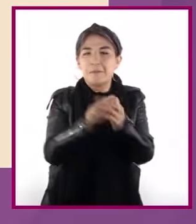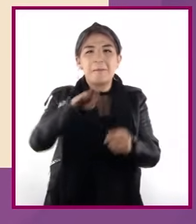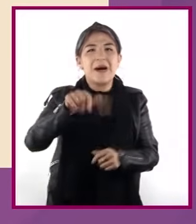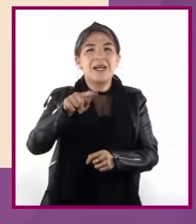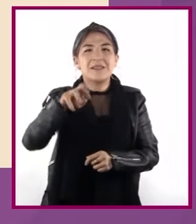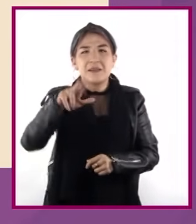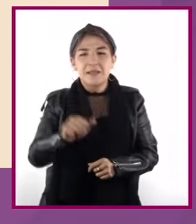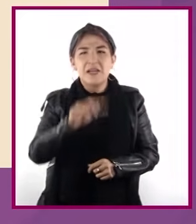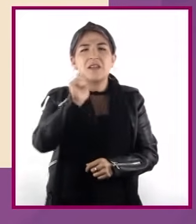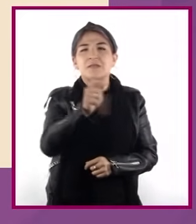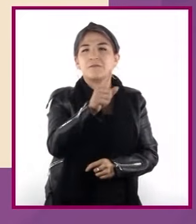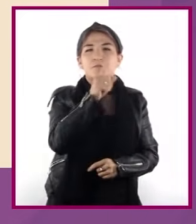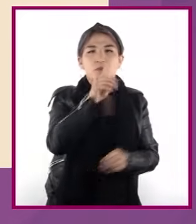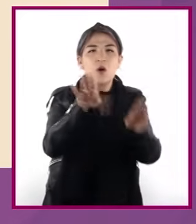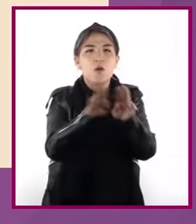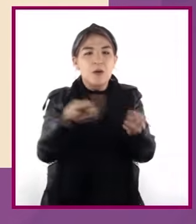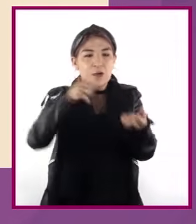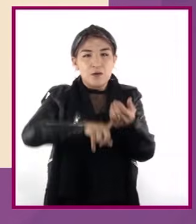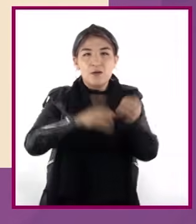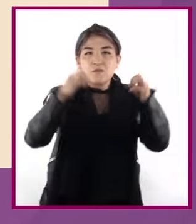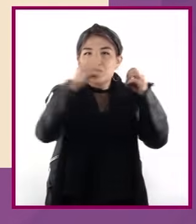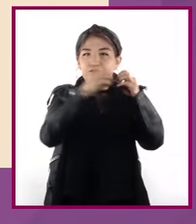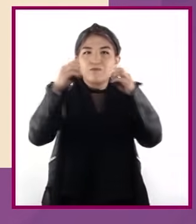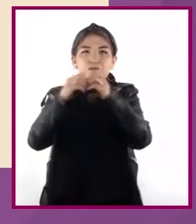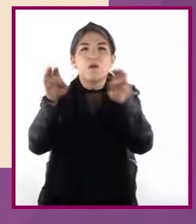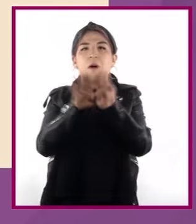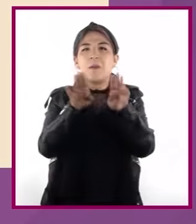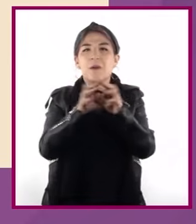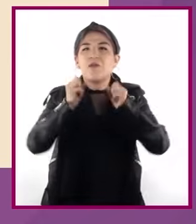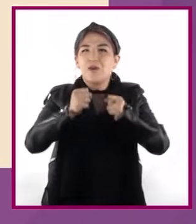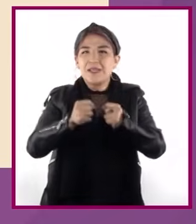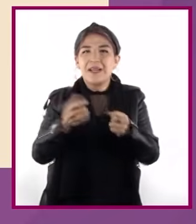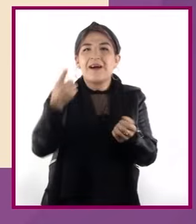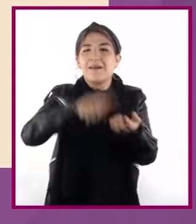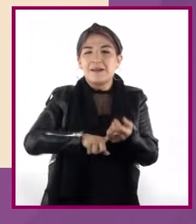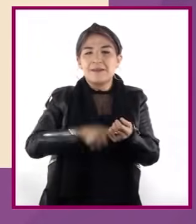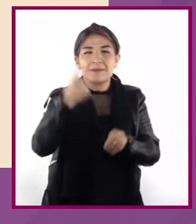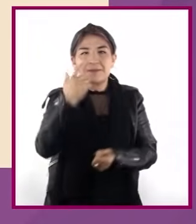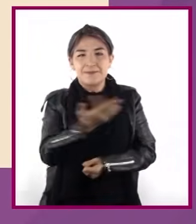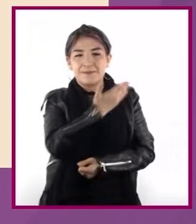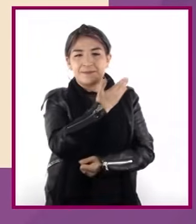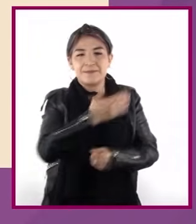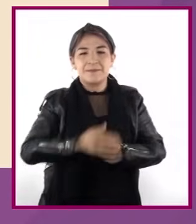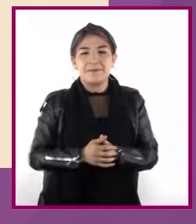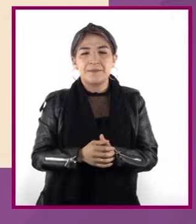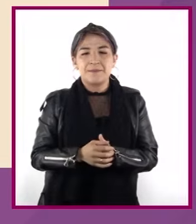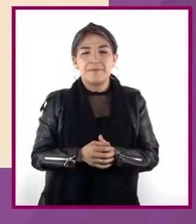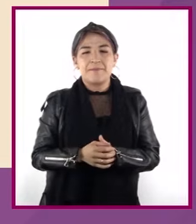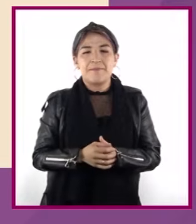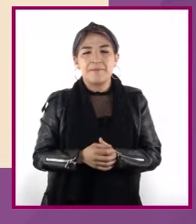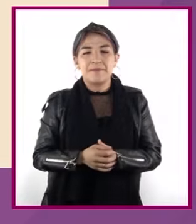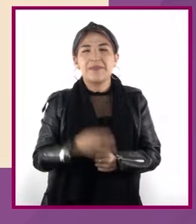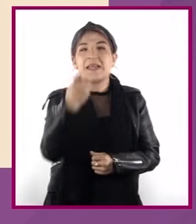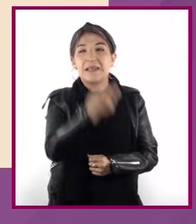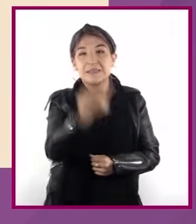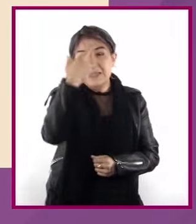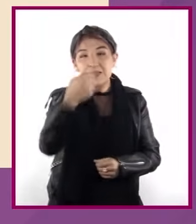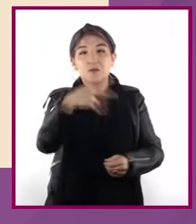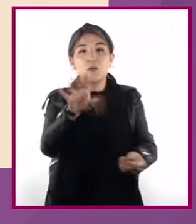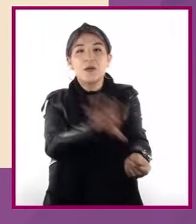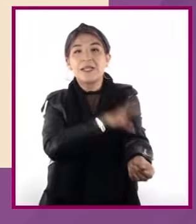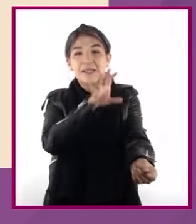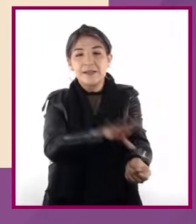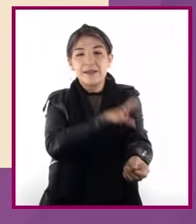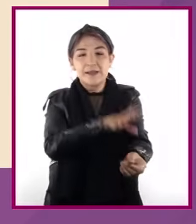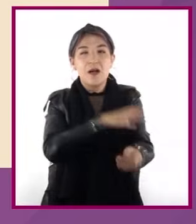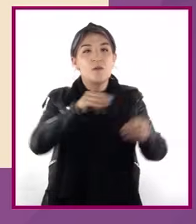las partículas están unidas por grandes fuerzas de atracción, denominadas fuerzas de cohesión. Y dado que su energía cinética